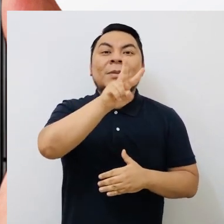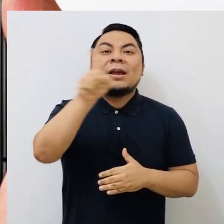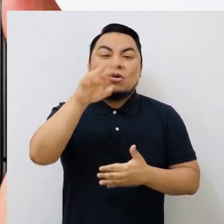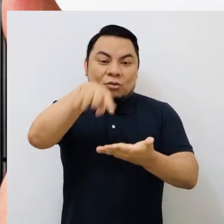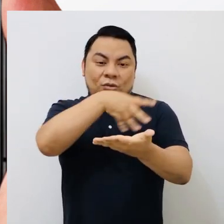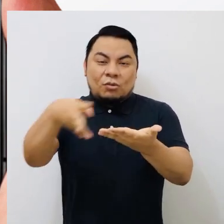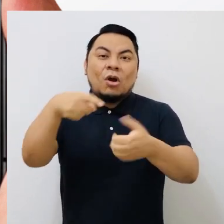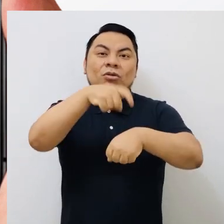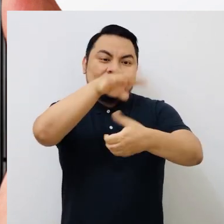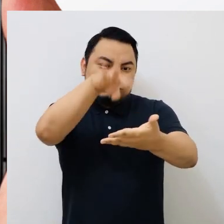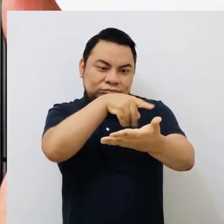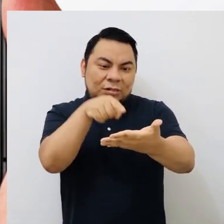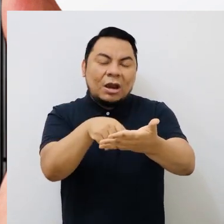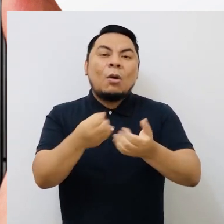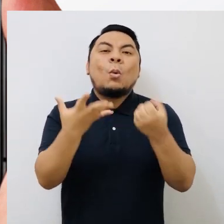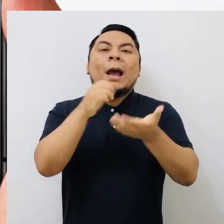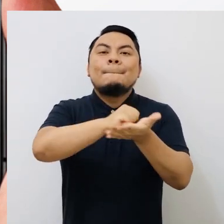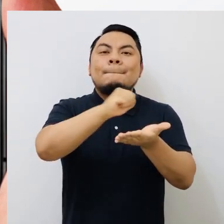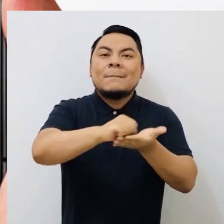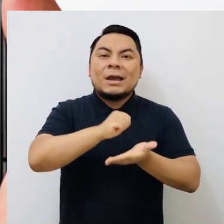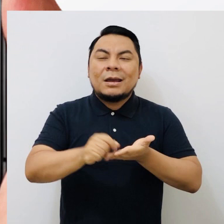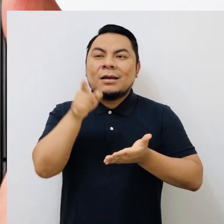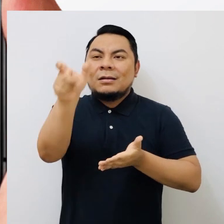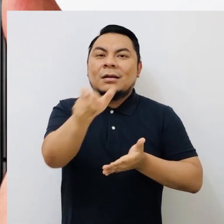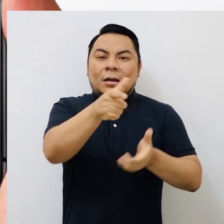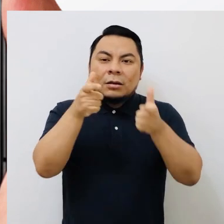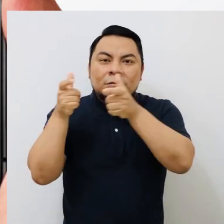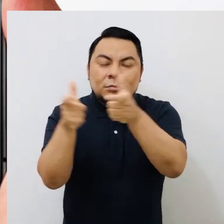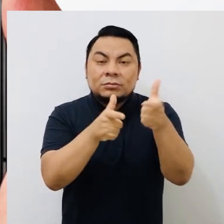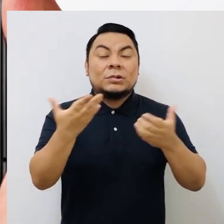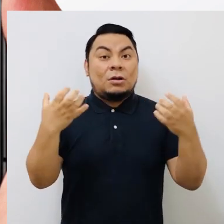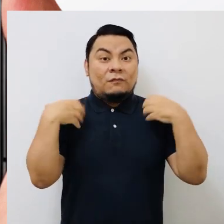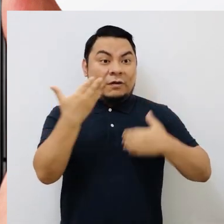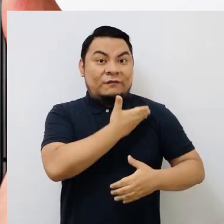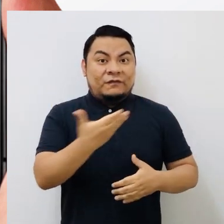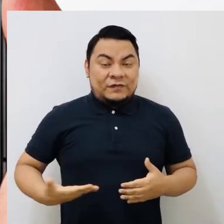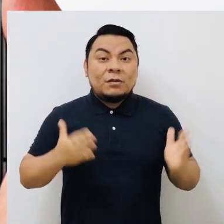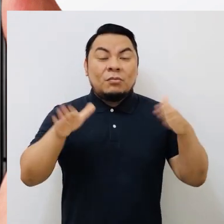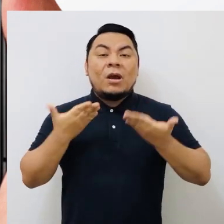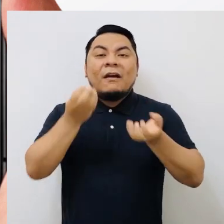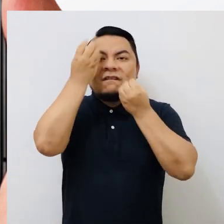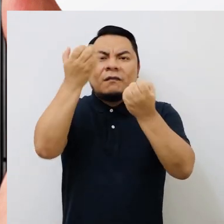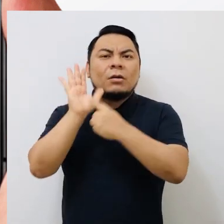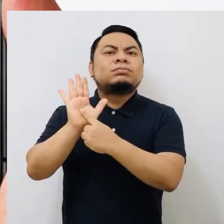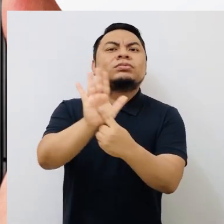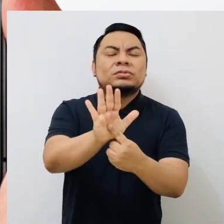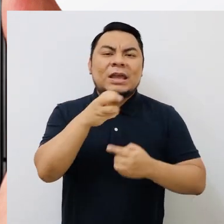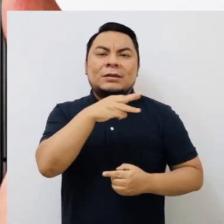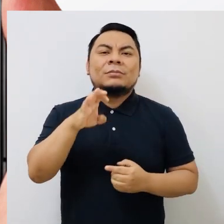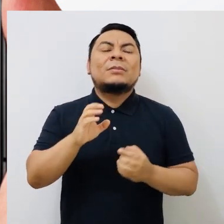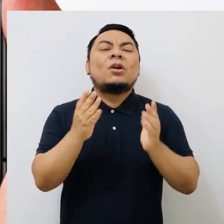CONECTAMEF, que contiene los plazos mensuales de los entes rectores para que las entidades públicas puedan entregar información al MEF de